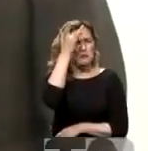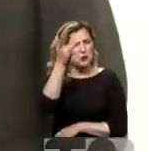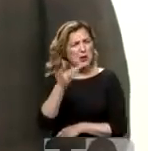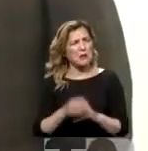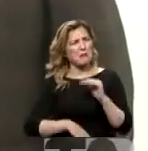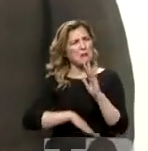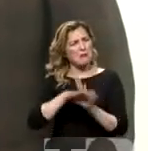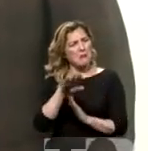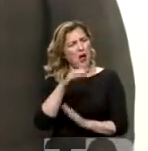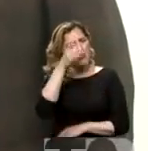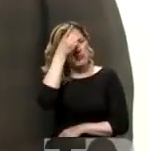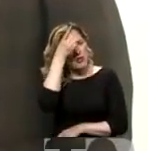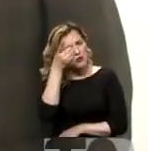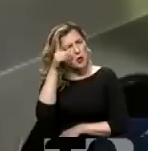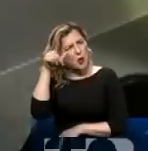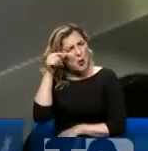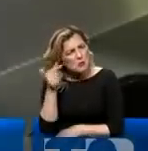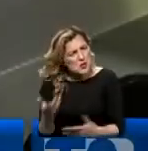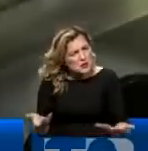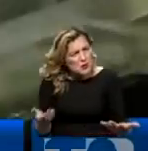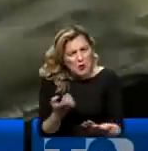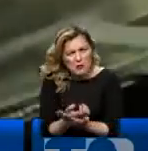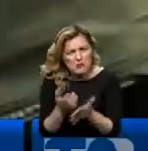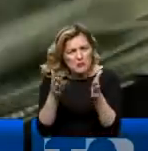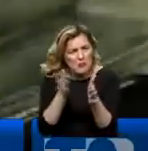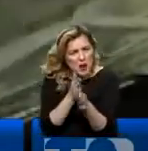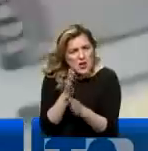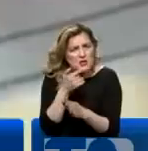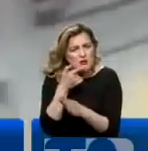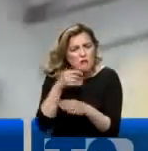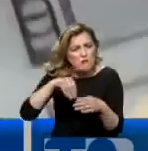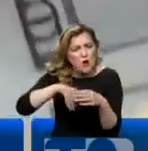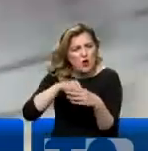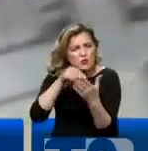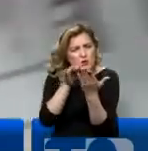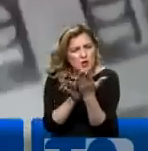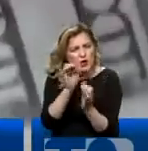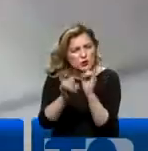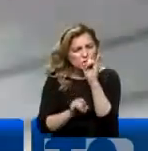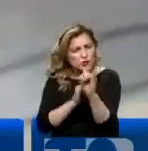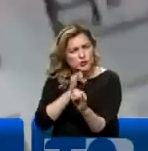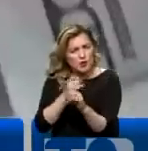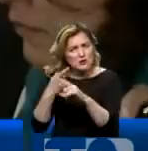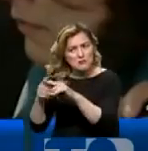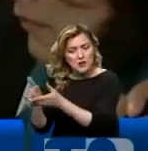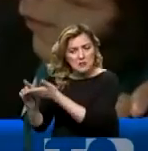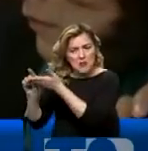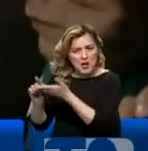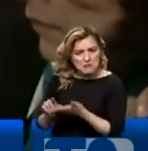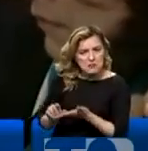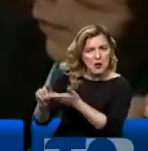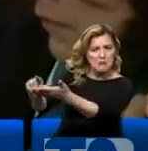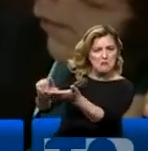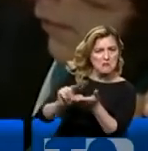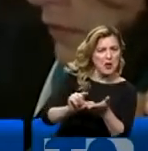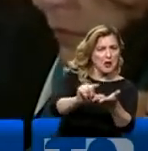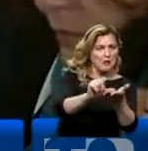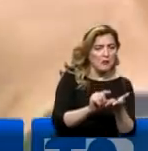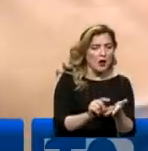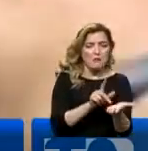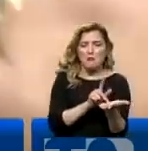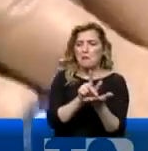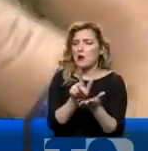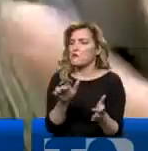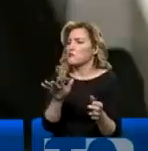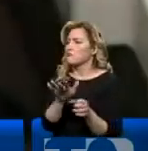gobierno, dice este economista, si con el Fondo Monetario Internacional y los multilaterales de crédito supuestamente estaba cubierta